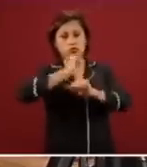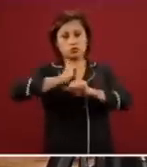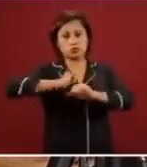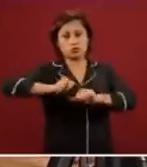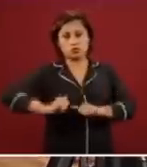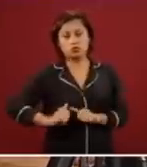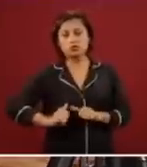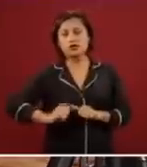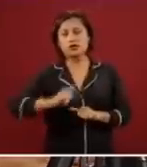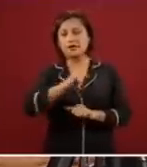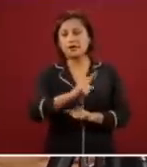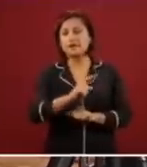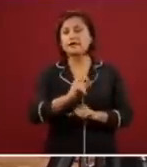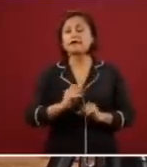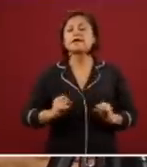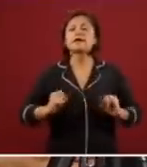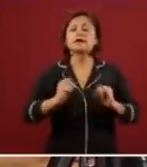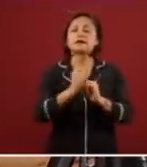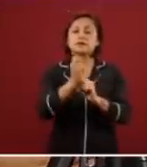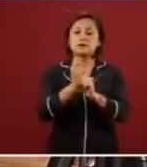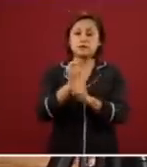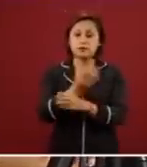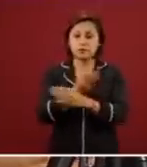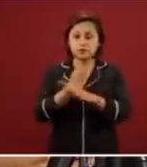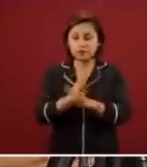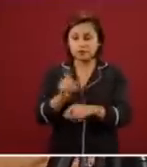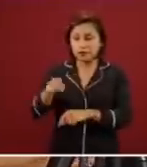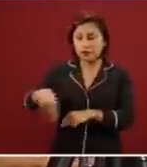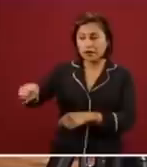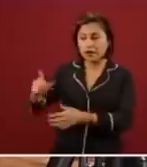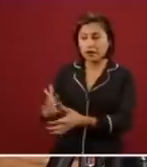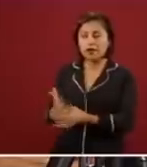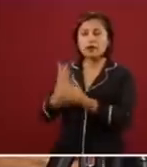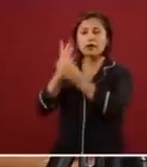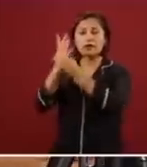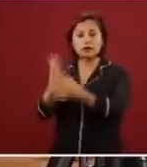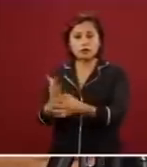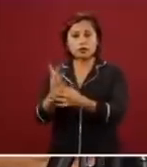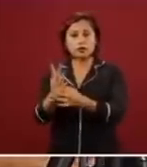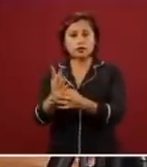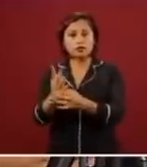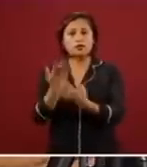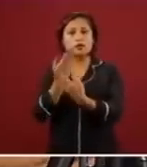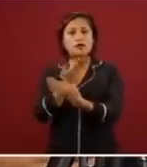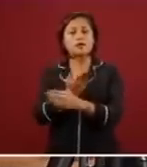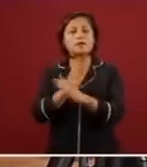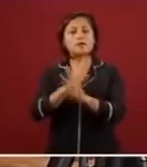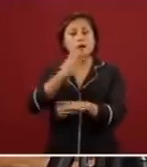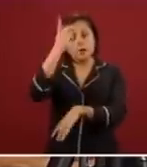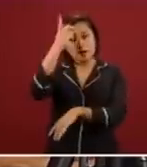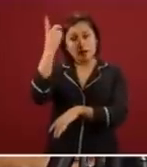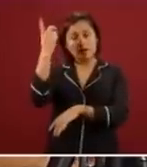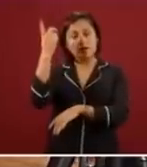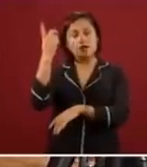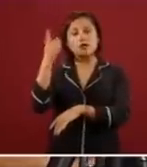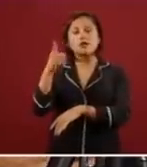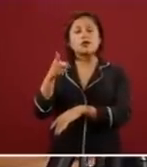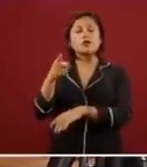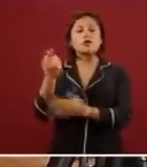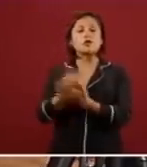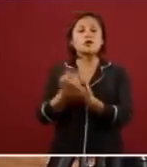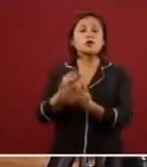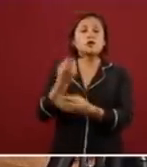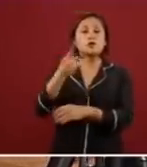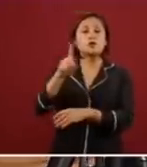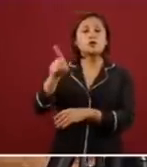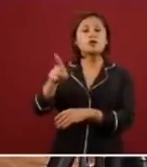se dice que se congelaron las cuentas bancarias del chico, del abuelo del chico que se suicidó